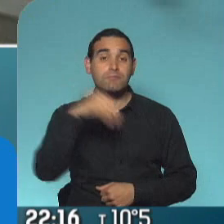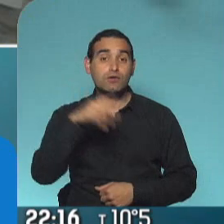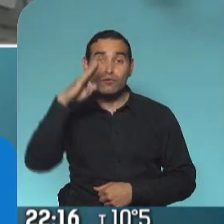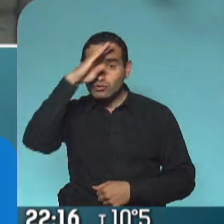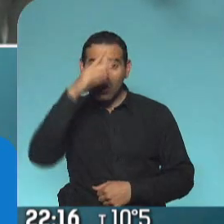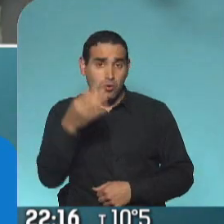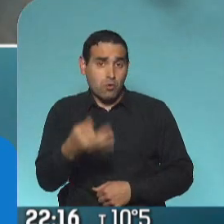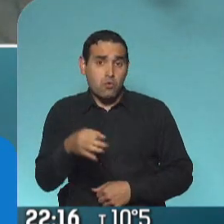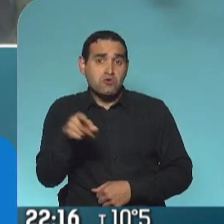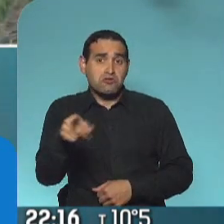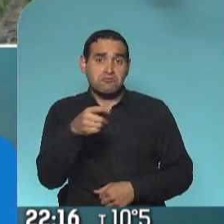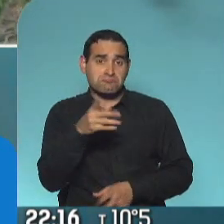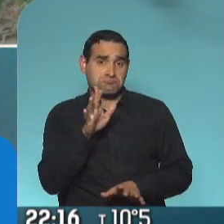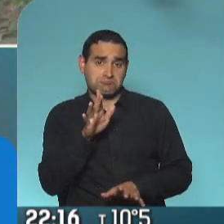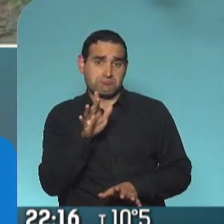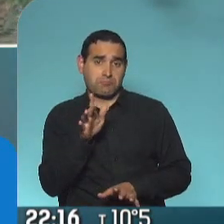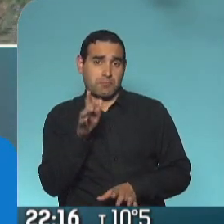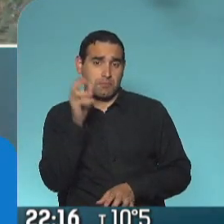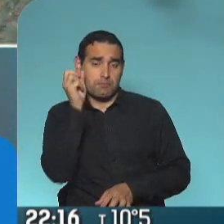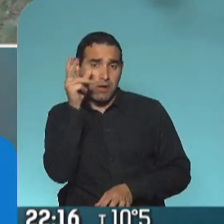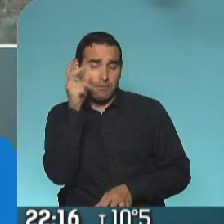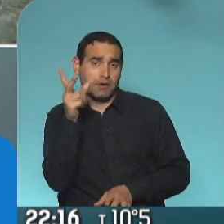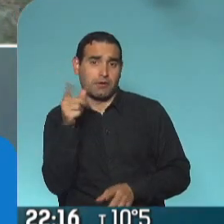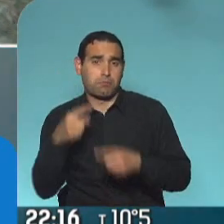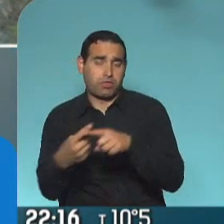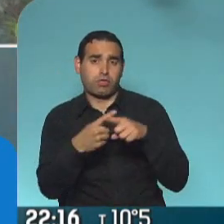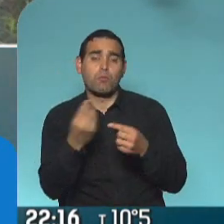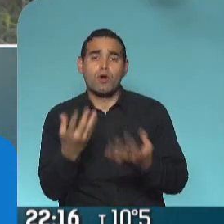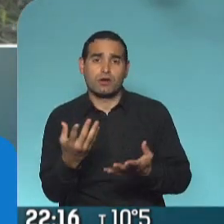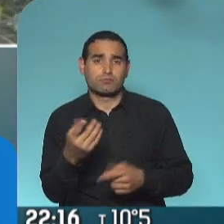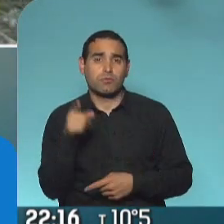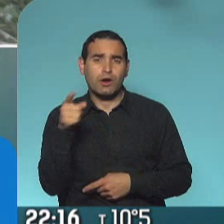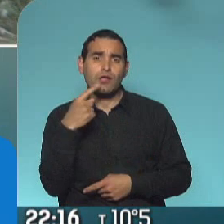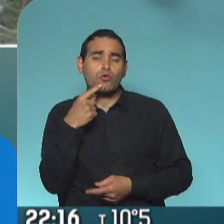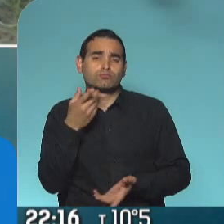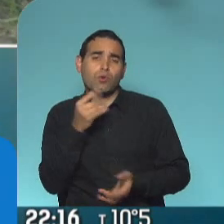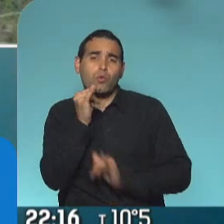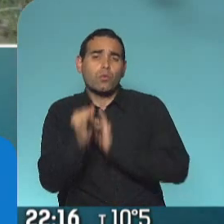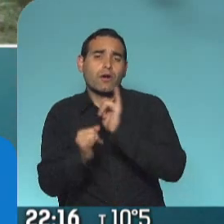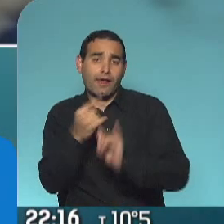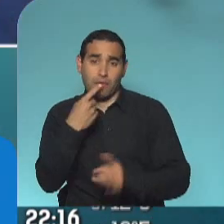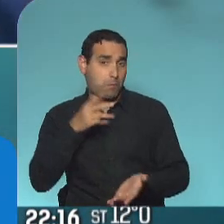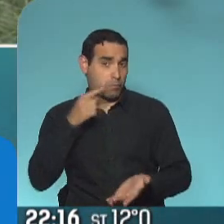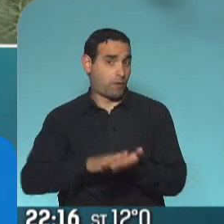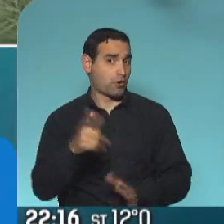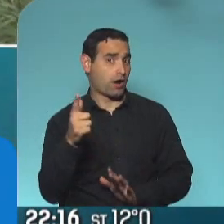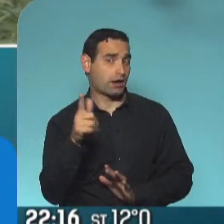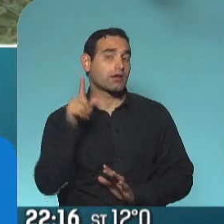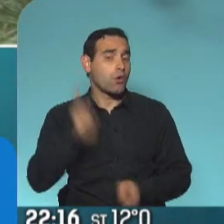lo único que hacía era echar leña al fuego desde el punto de vista político, porque llegó a sugerir, sin pruebas